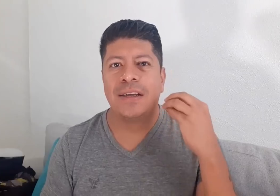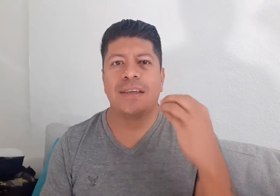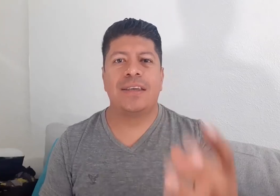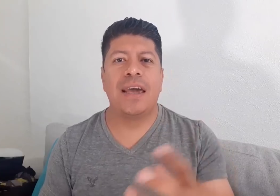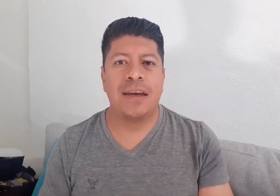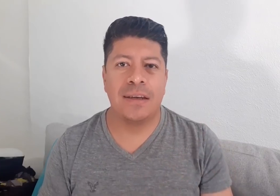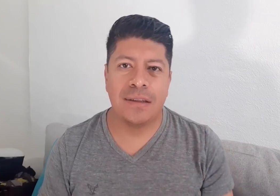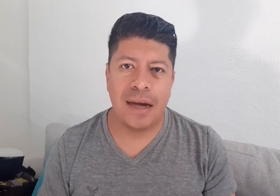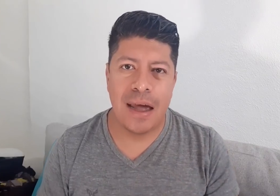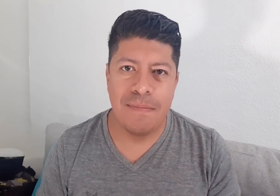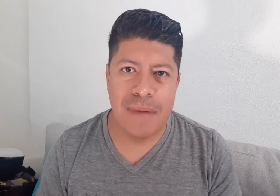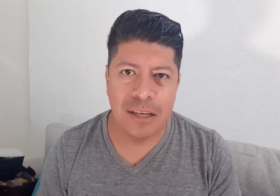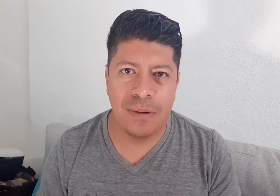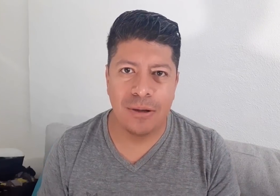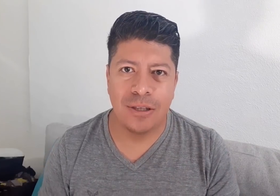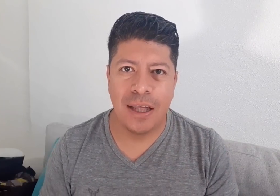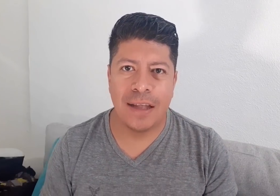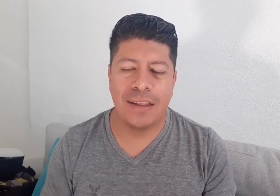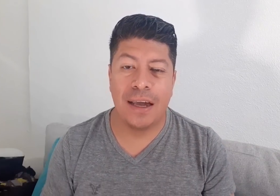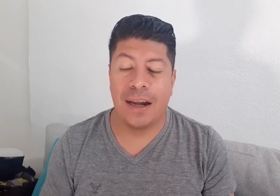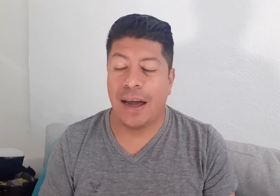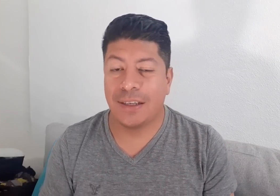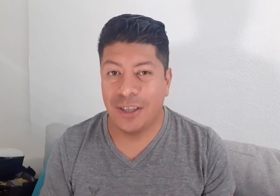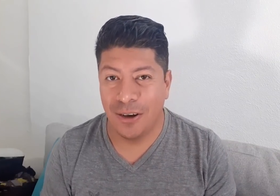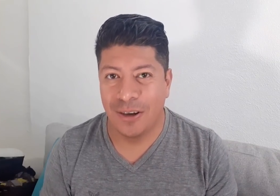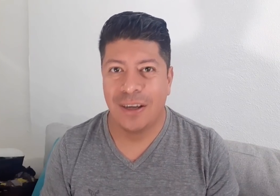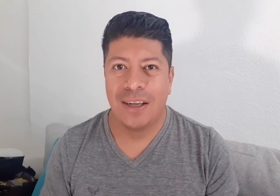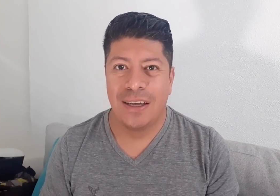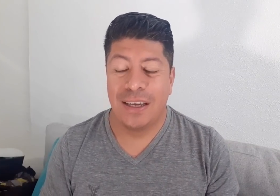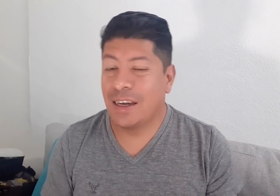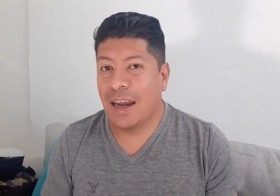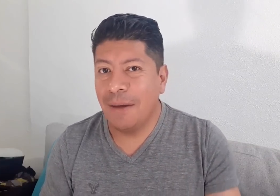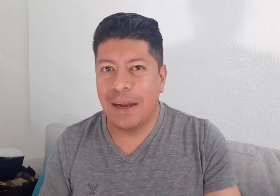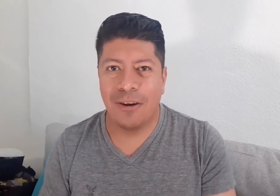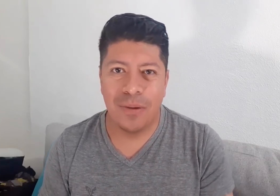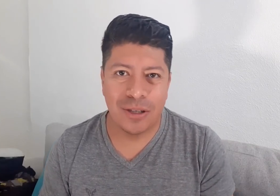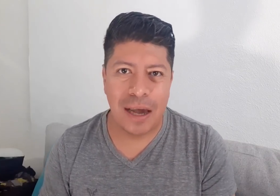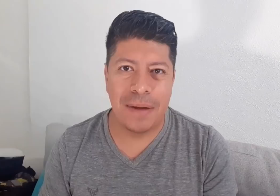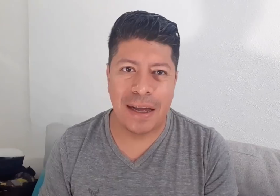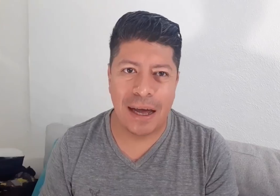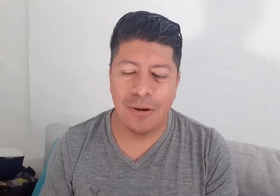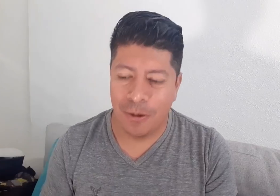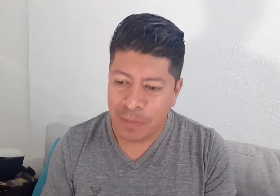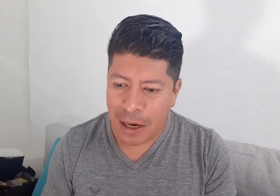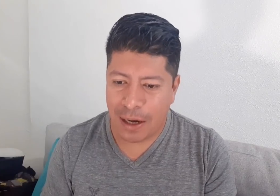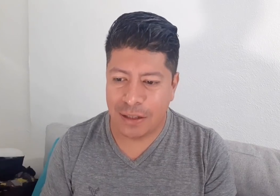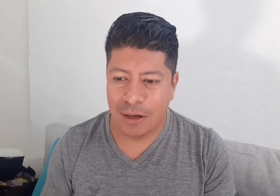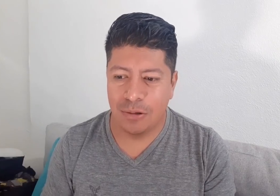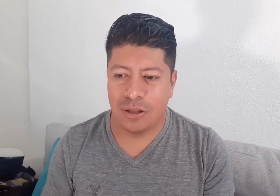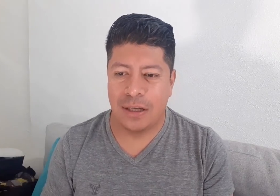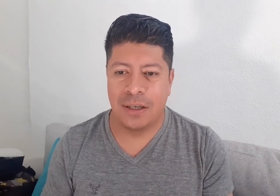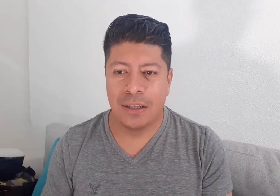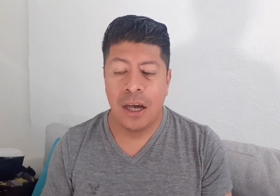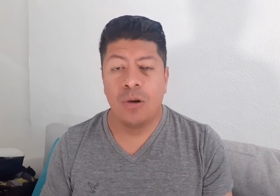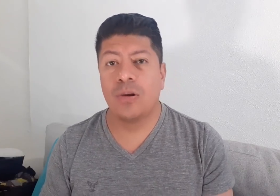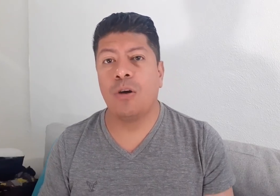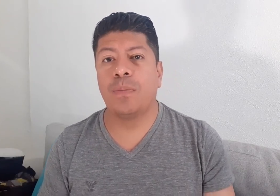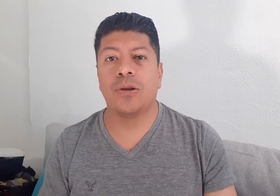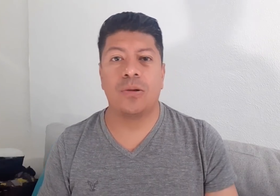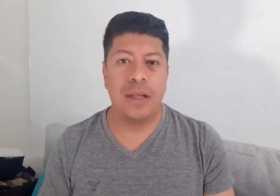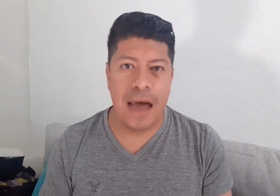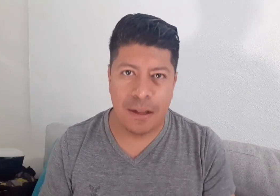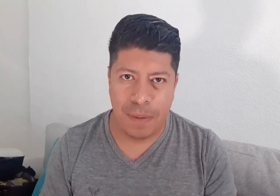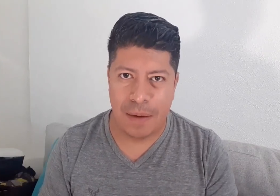ver quién trae más velocidad de reacción? Increíble cómo se han manejado las circunstancias.